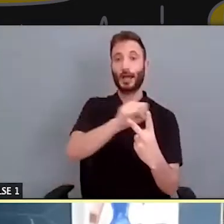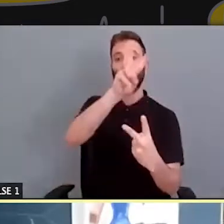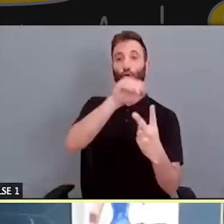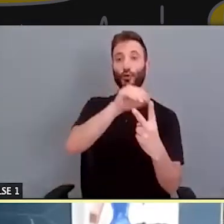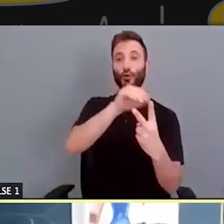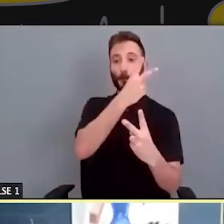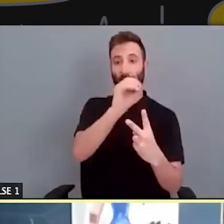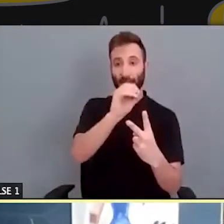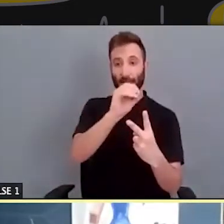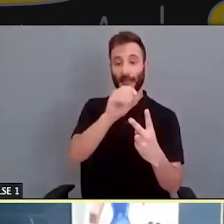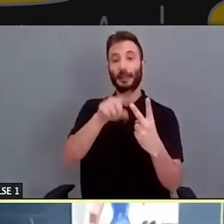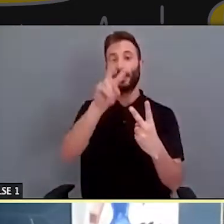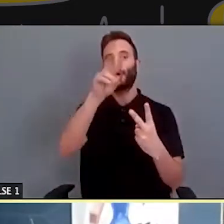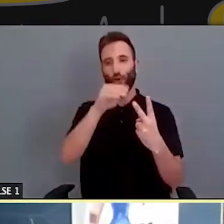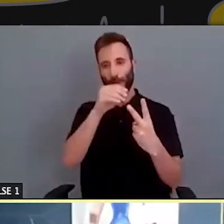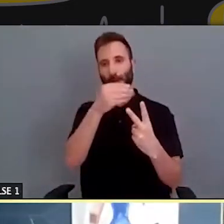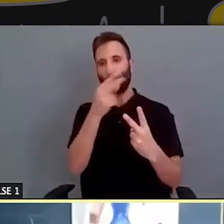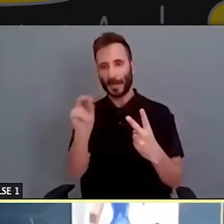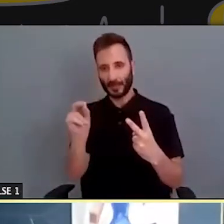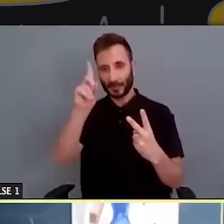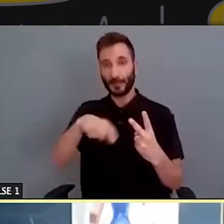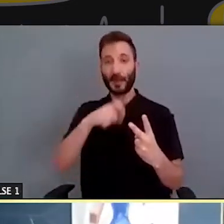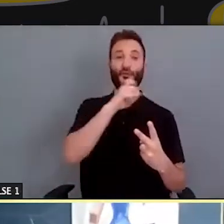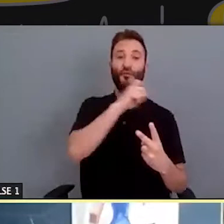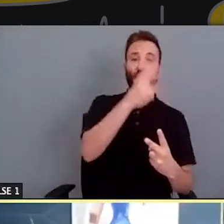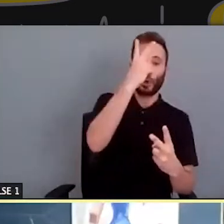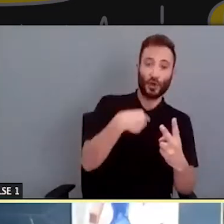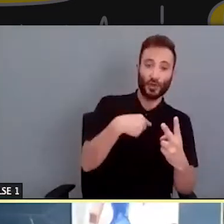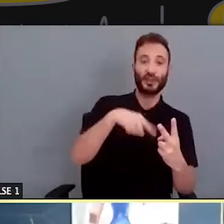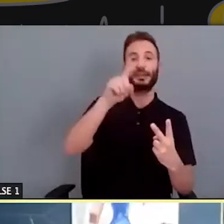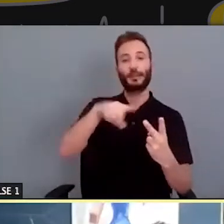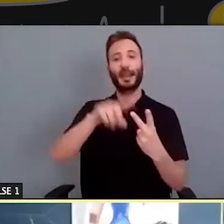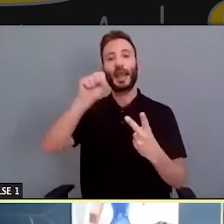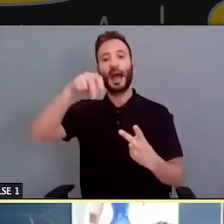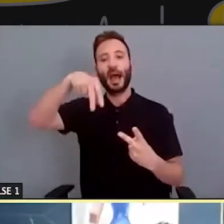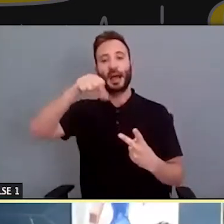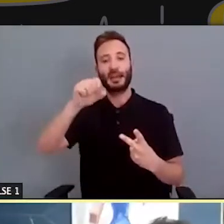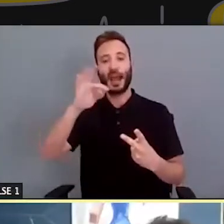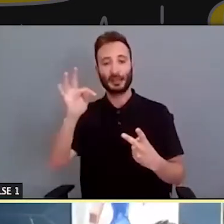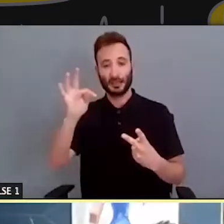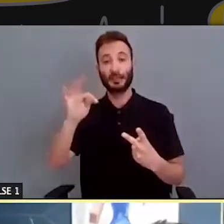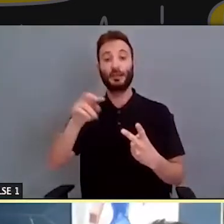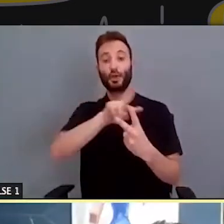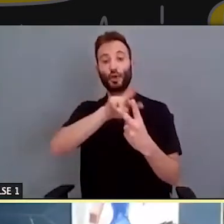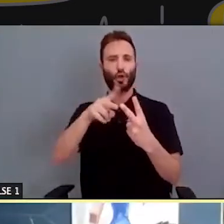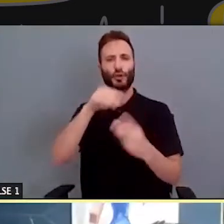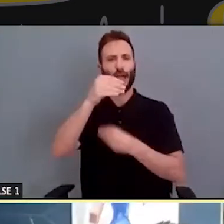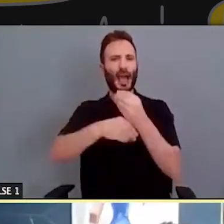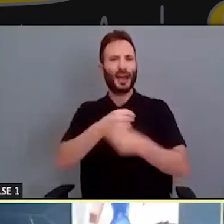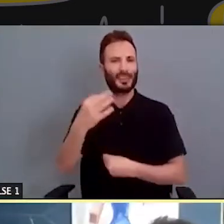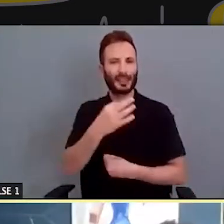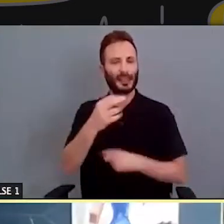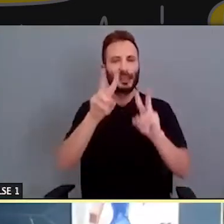2 en 2020, con la Fundación 11 y ENAT. Primero hemos hecho un poco qué se hace con todos estos